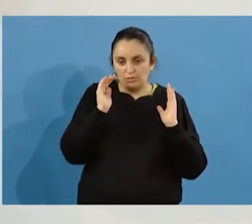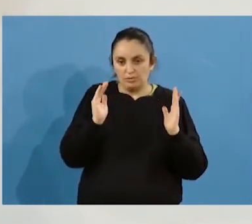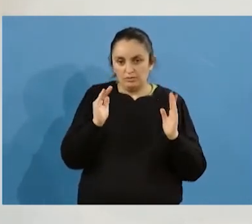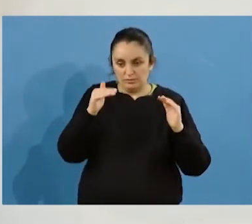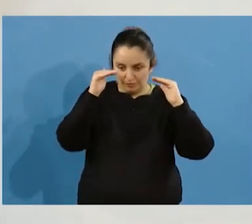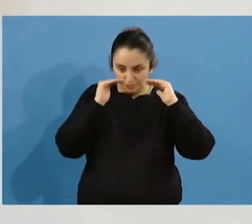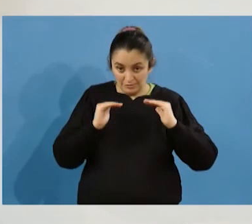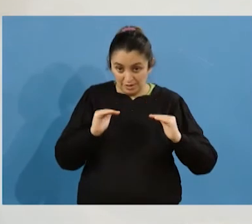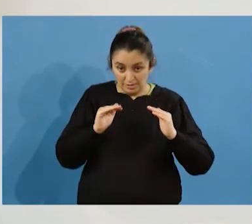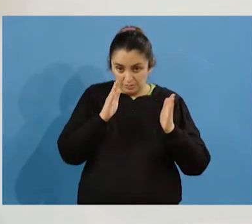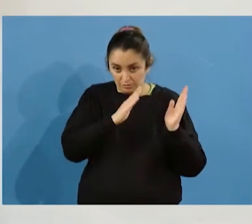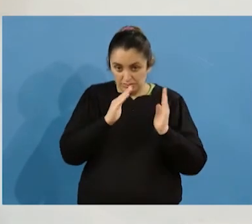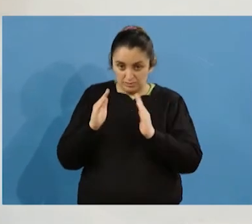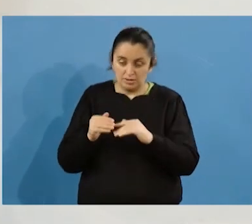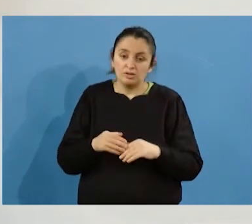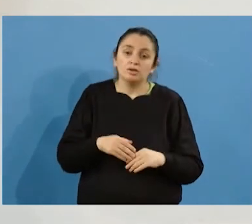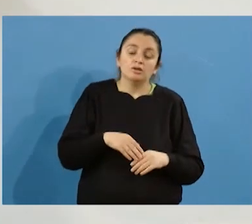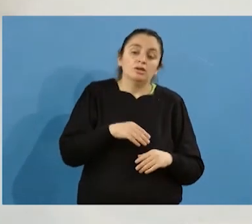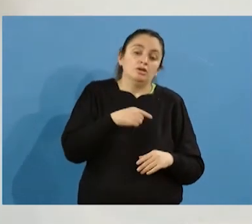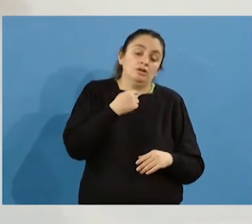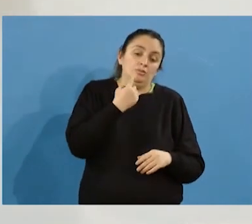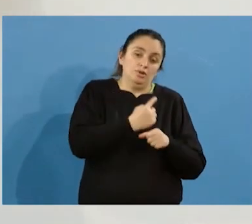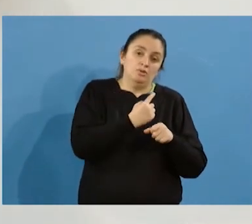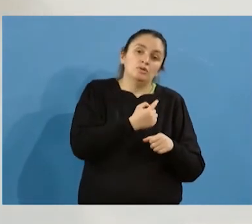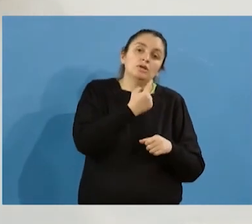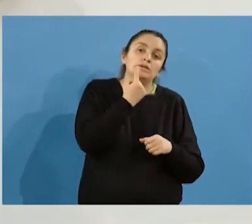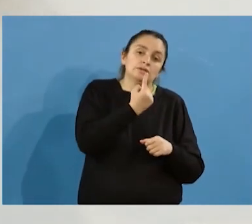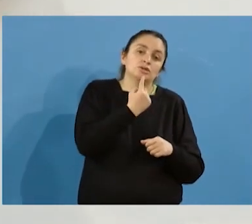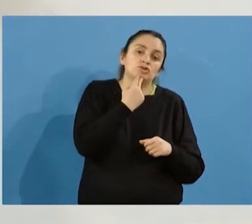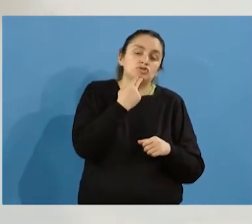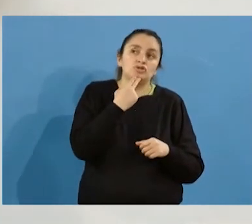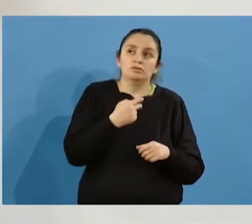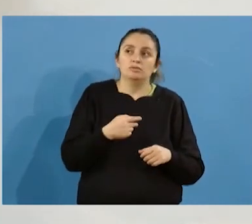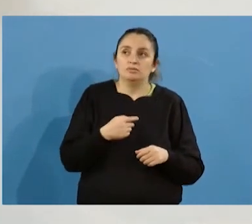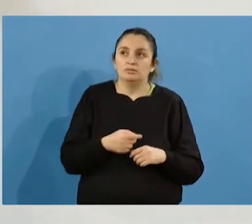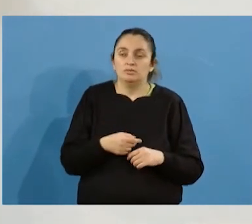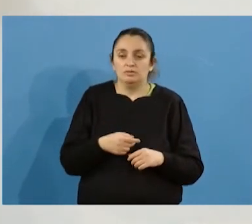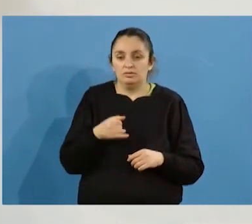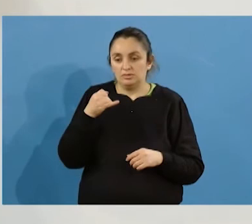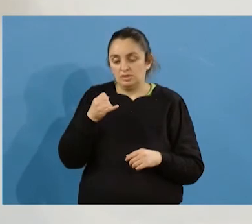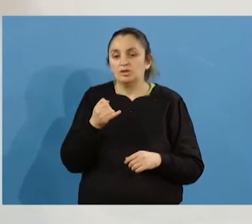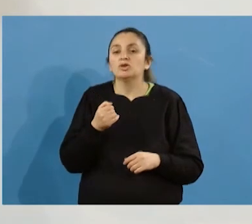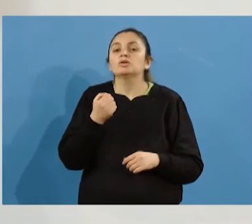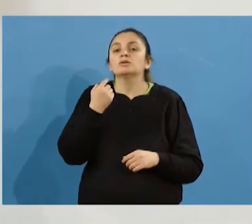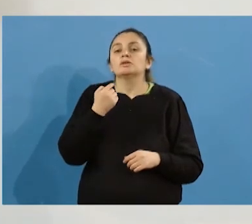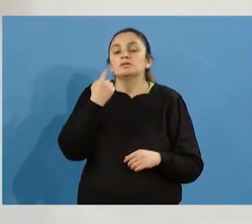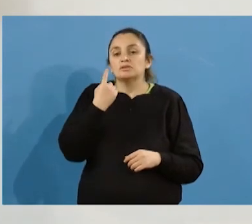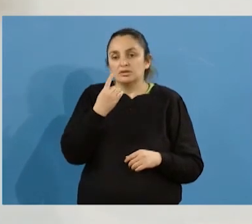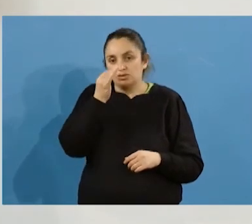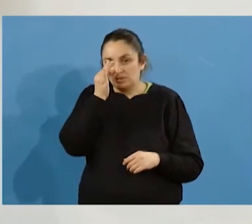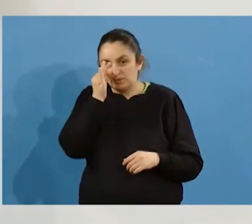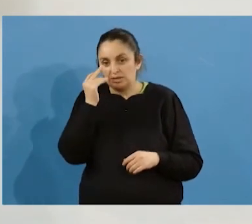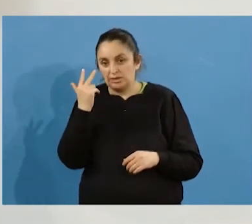en este caso me va a dar 111 estos dos del mismo signo los voy a sumar me va a dar 123